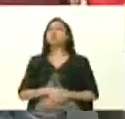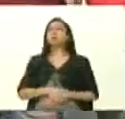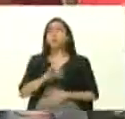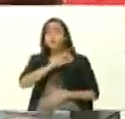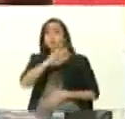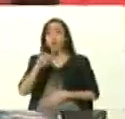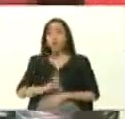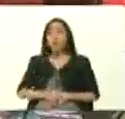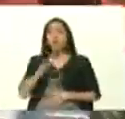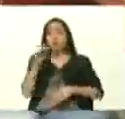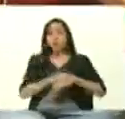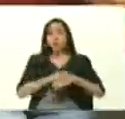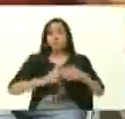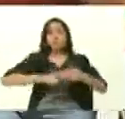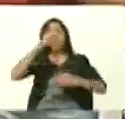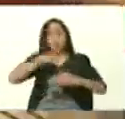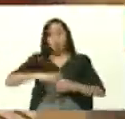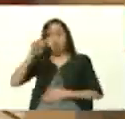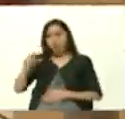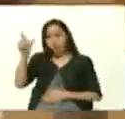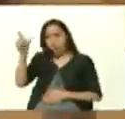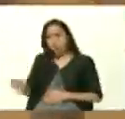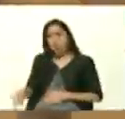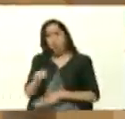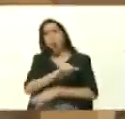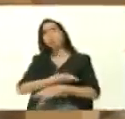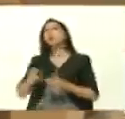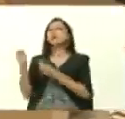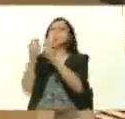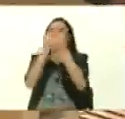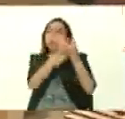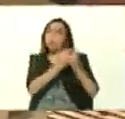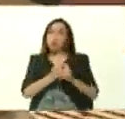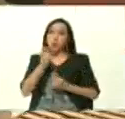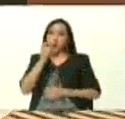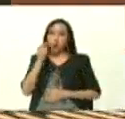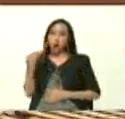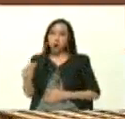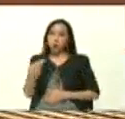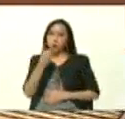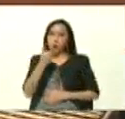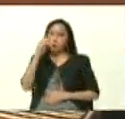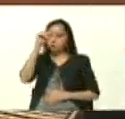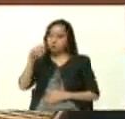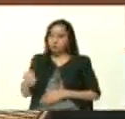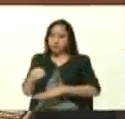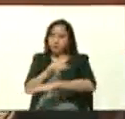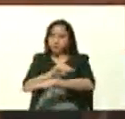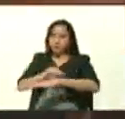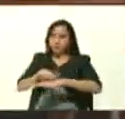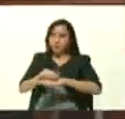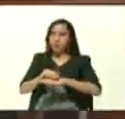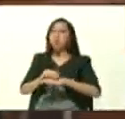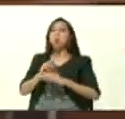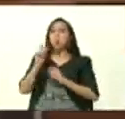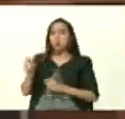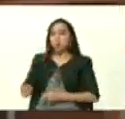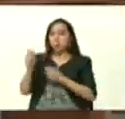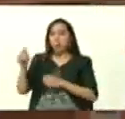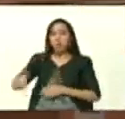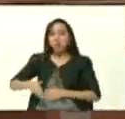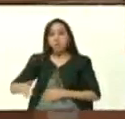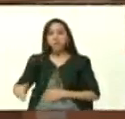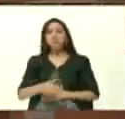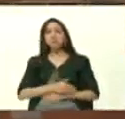me acompaña la ministra de Comercio Nacional, el ministro de Alimentación, el ministro de Pesca, el presidente